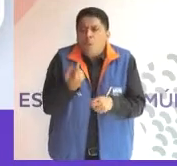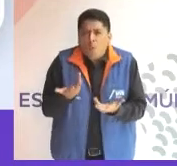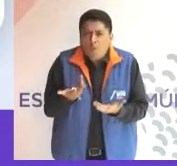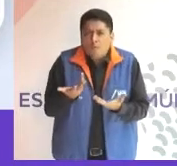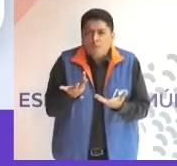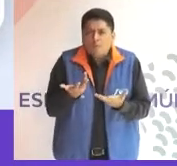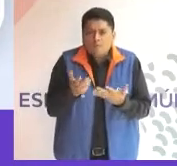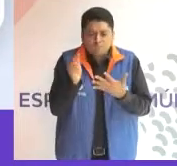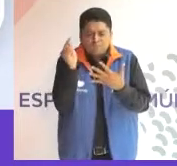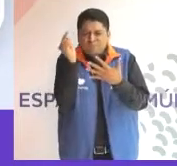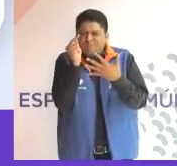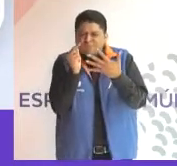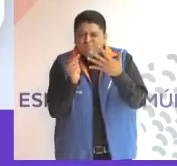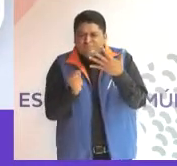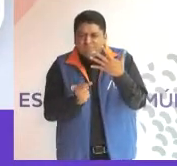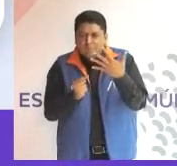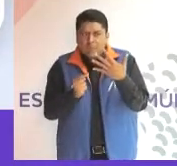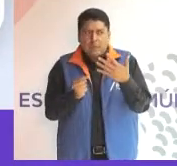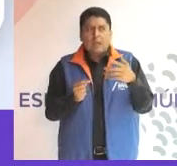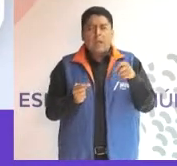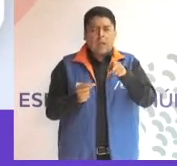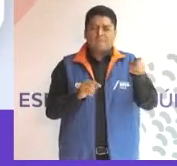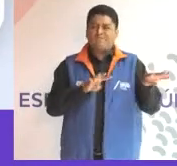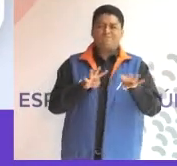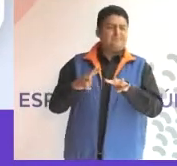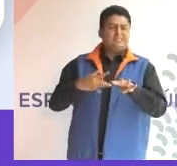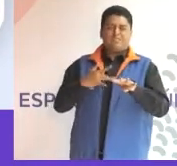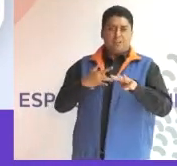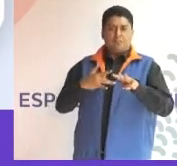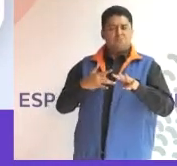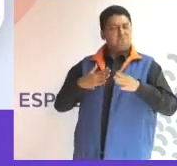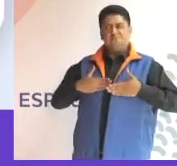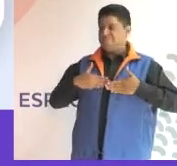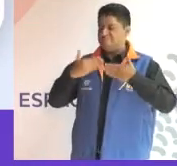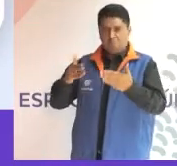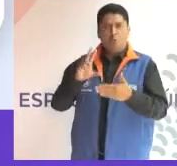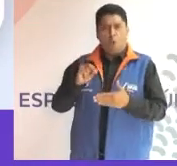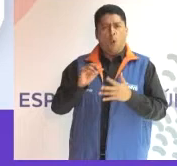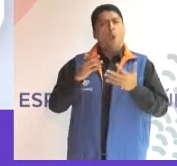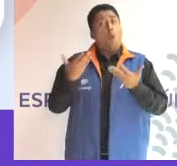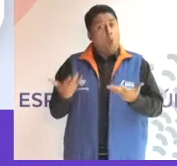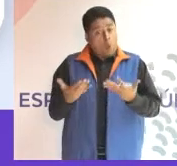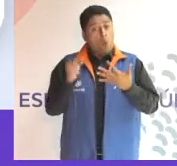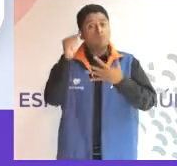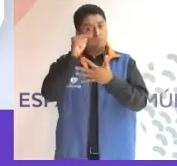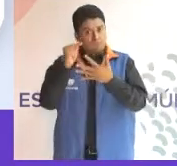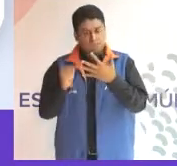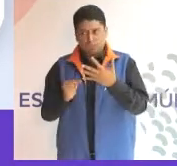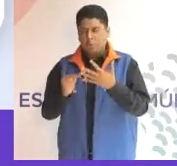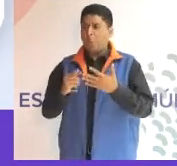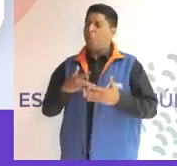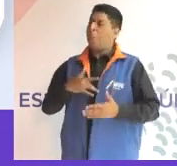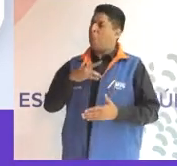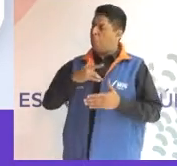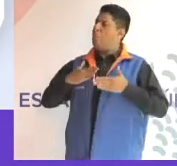que fortalecen la confianza o cuáles son algunos que de alguna manera demeritan esa confianza?